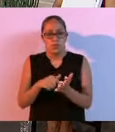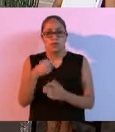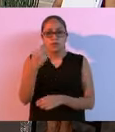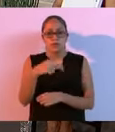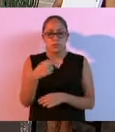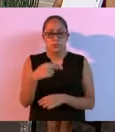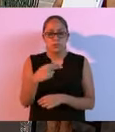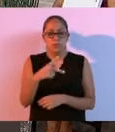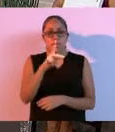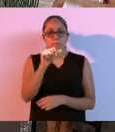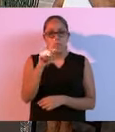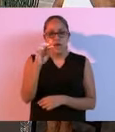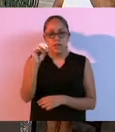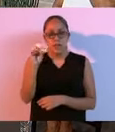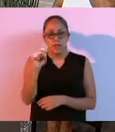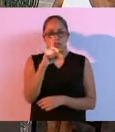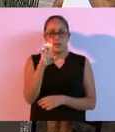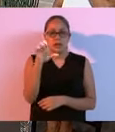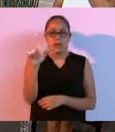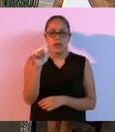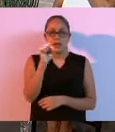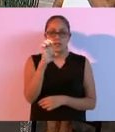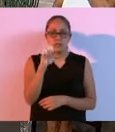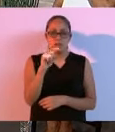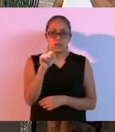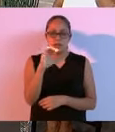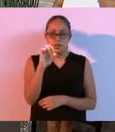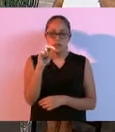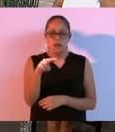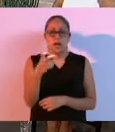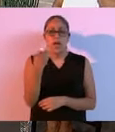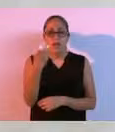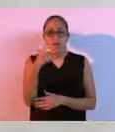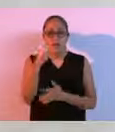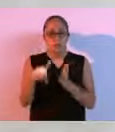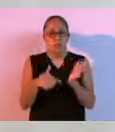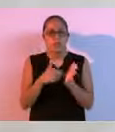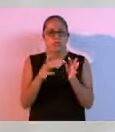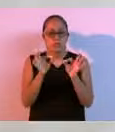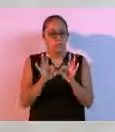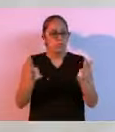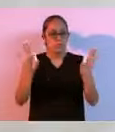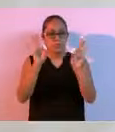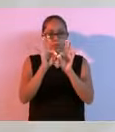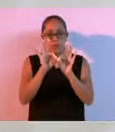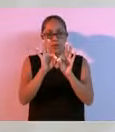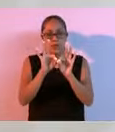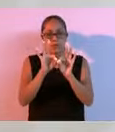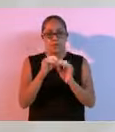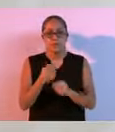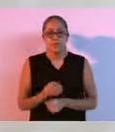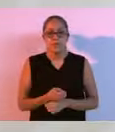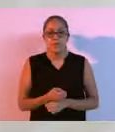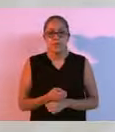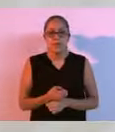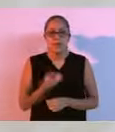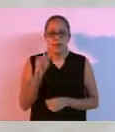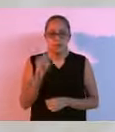de Patios de la Estación. Y es un lugar muy simbólico. Esta es una estación